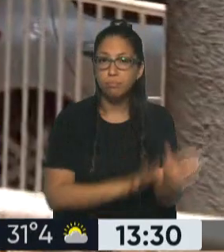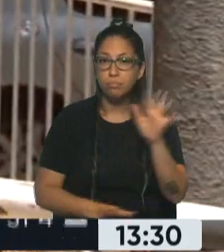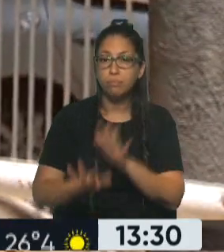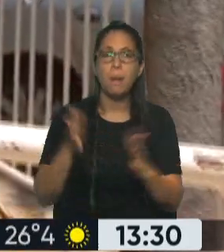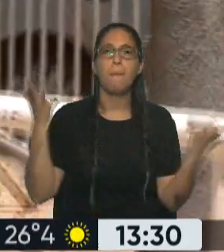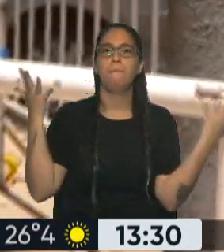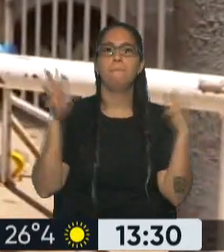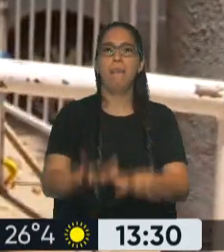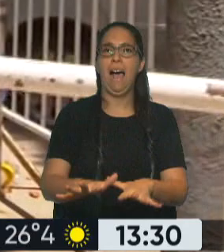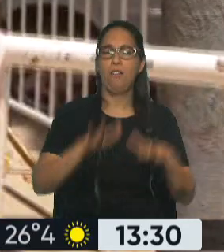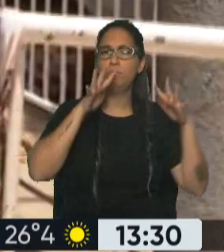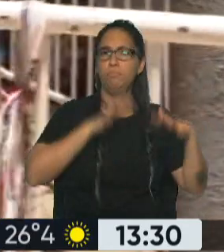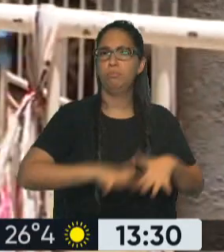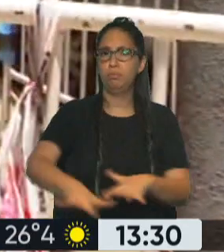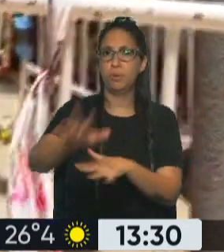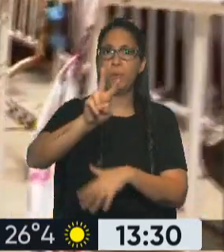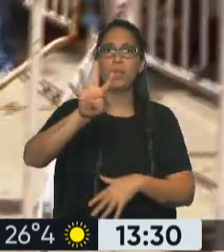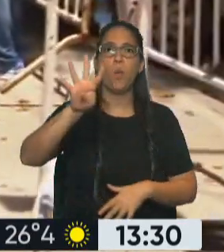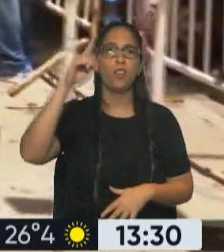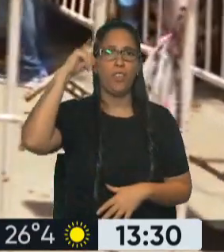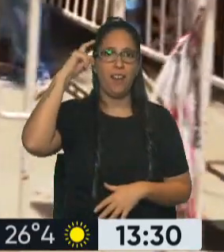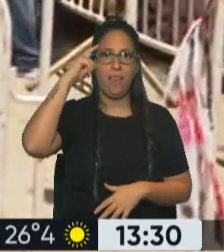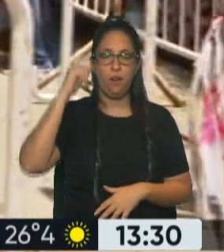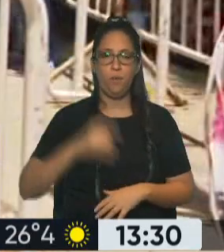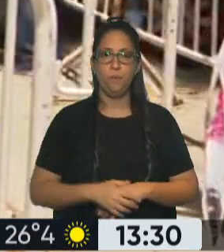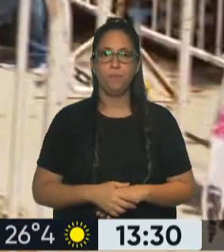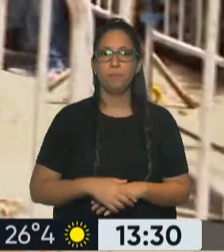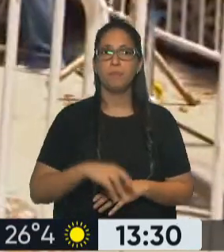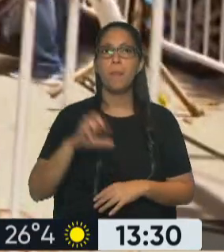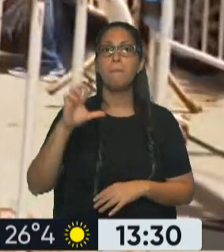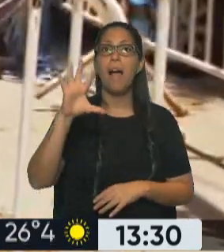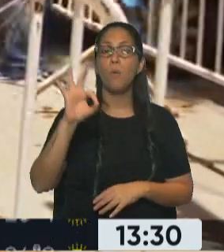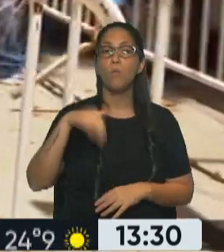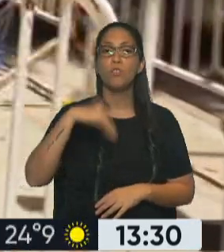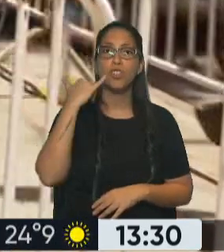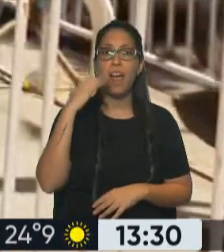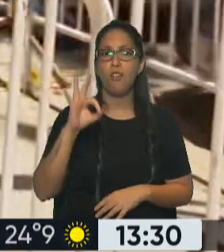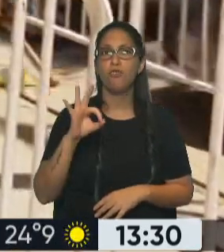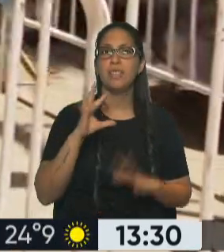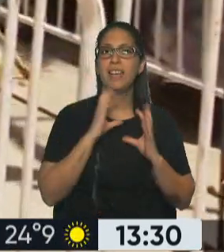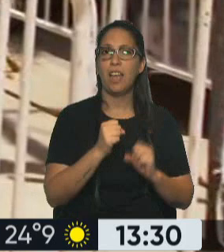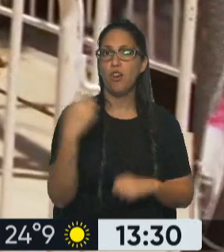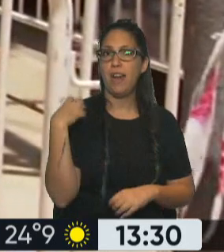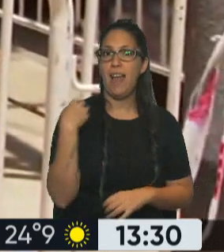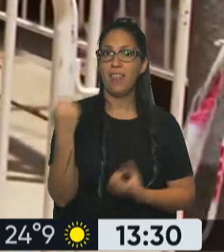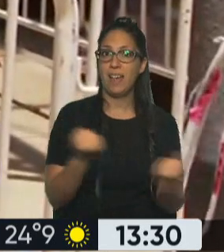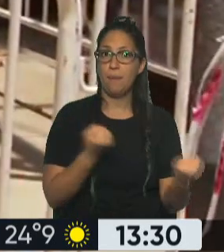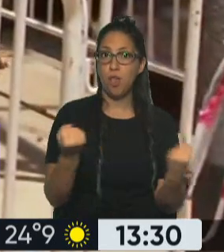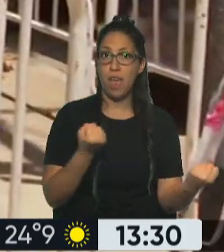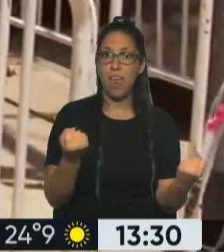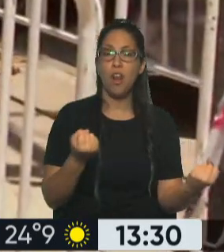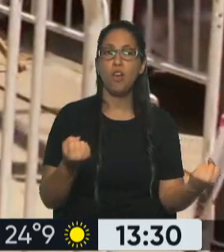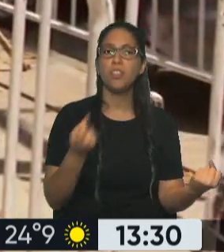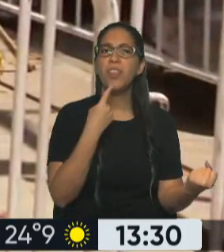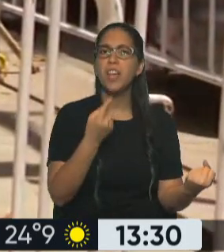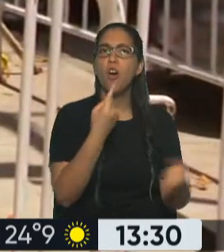el paro y movilización del próximo 24 de enero. Pablo Moyano, secretario general de Camioneros, dijo que la intención es que